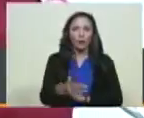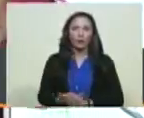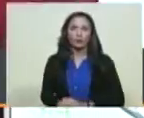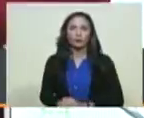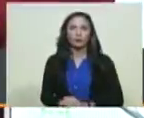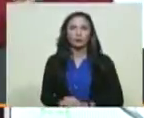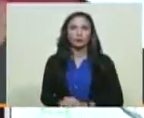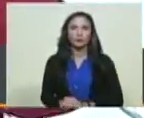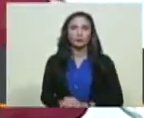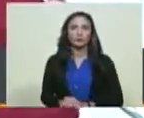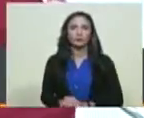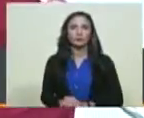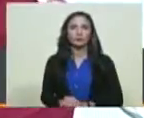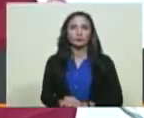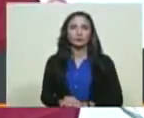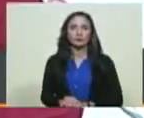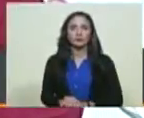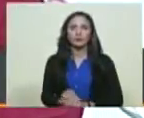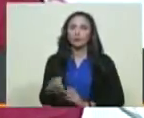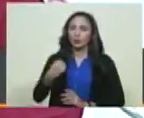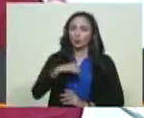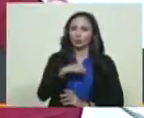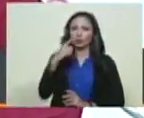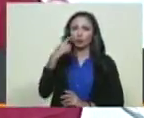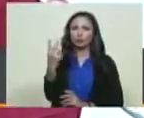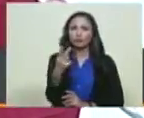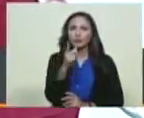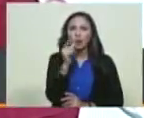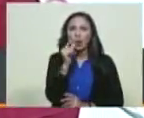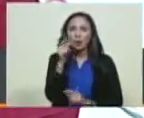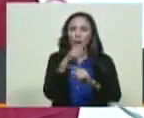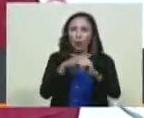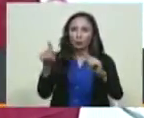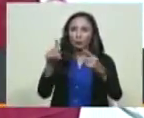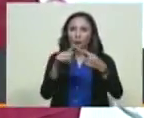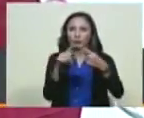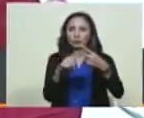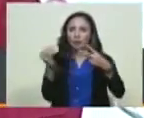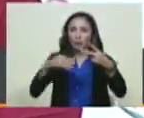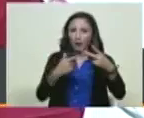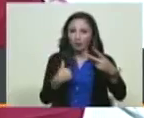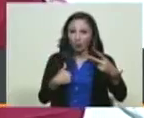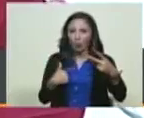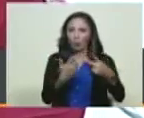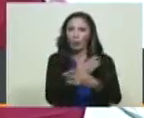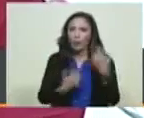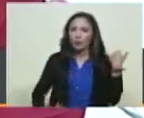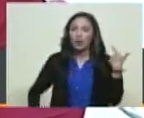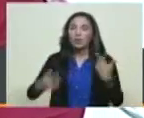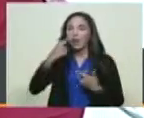nosotros el compañero francisco ameliach y mi persona como diputados